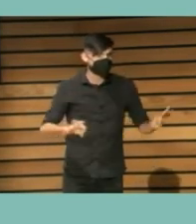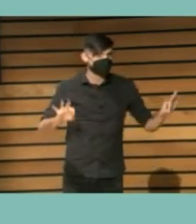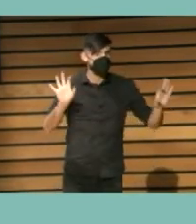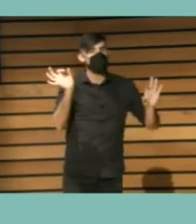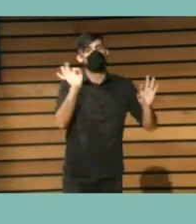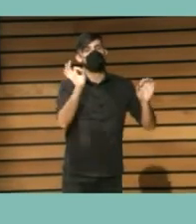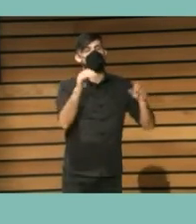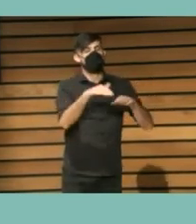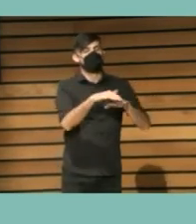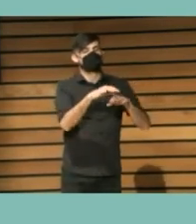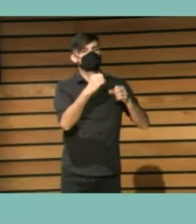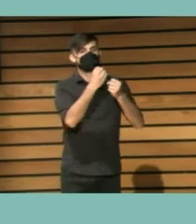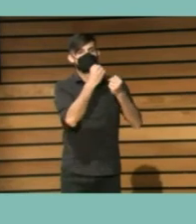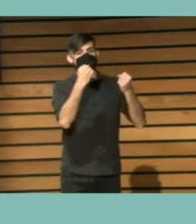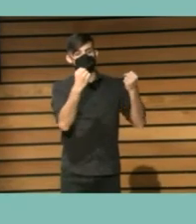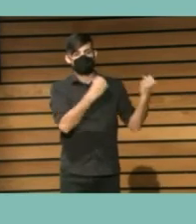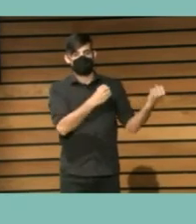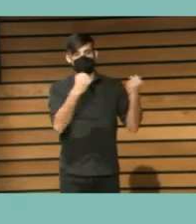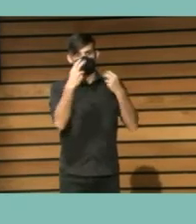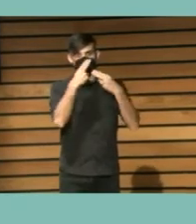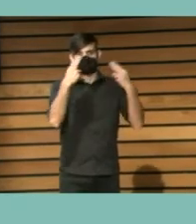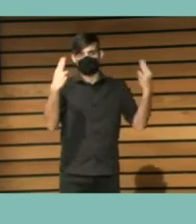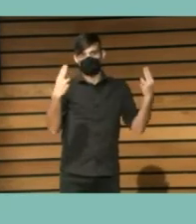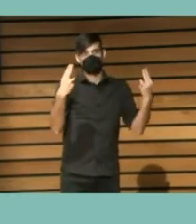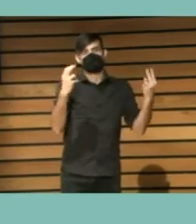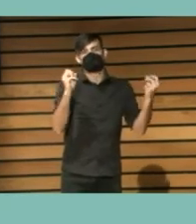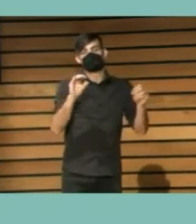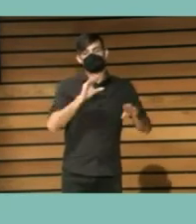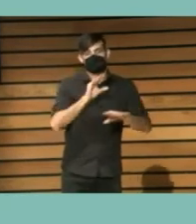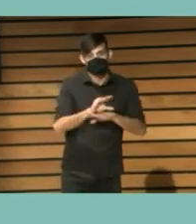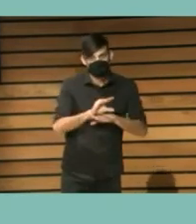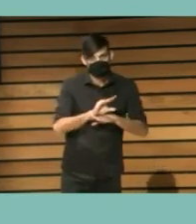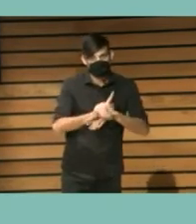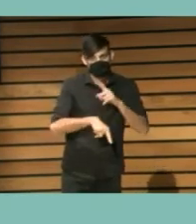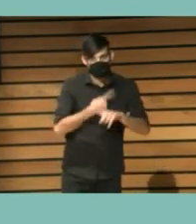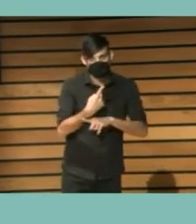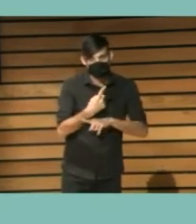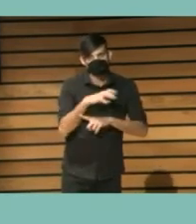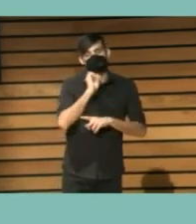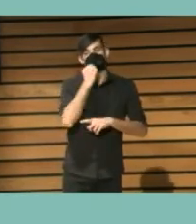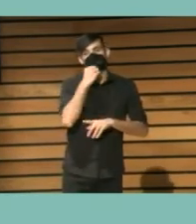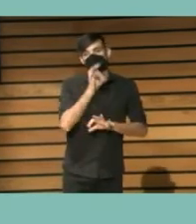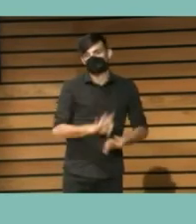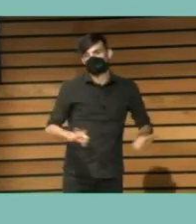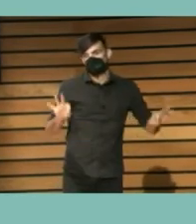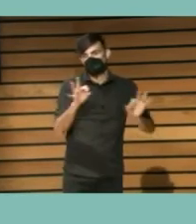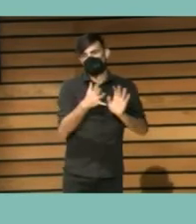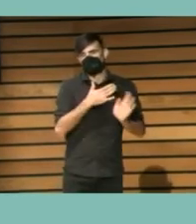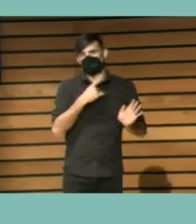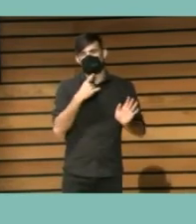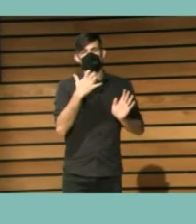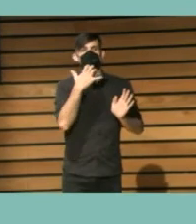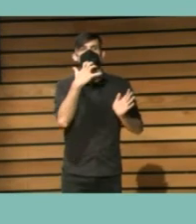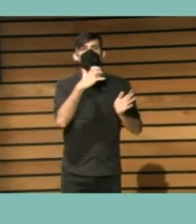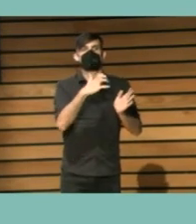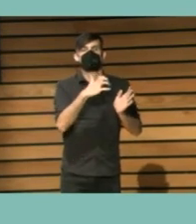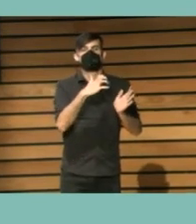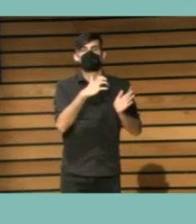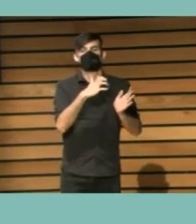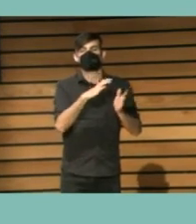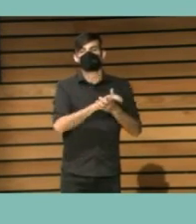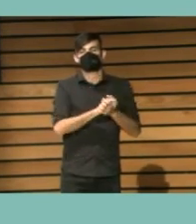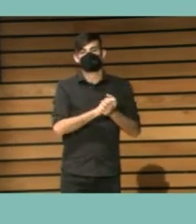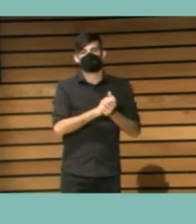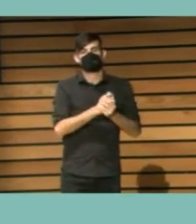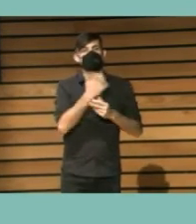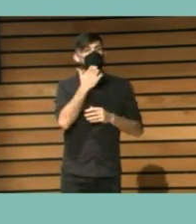administraciones que han venido soportando y financiando ese proyecto, lo asumen, pero no protesta. No protesta en el sentido de si tú haces, te